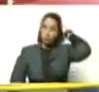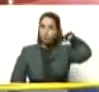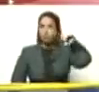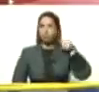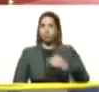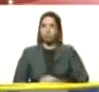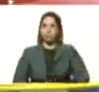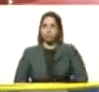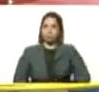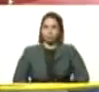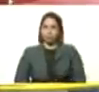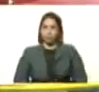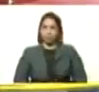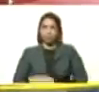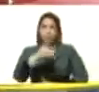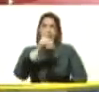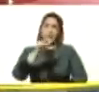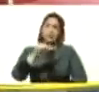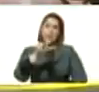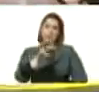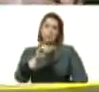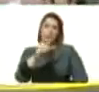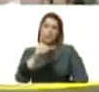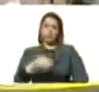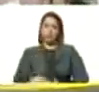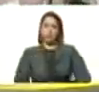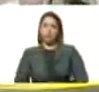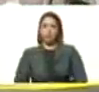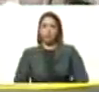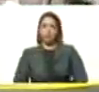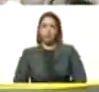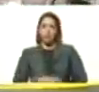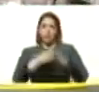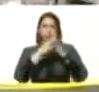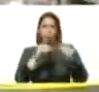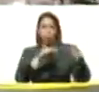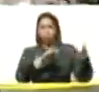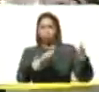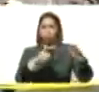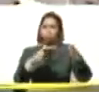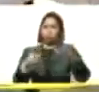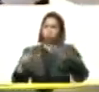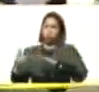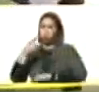A David Nieves y a todos los caídos.